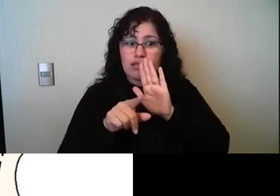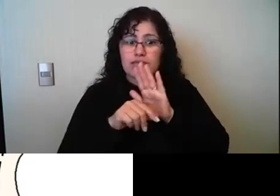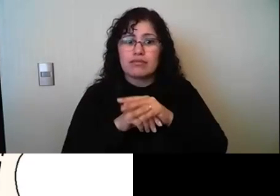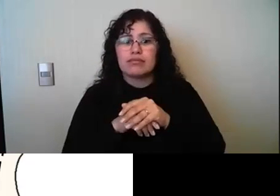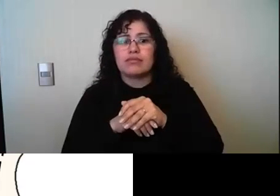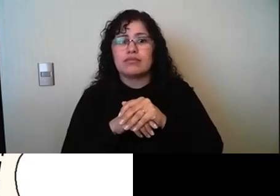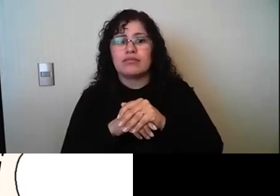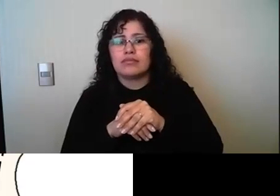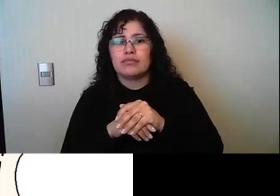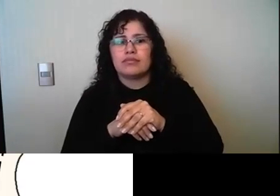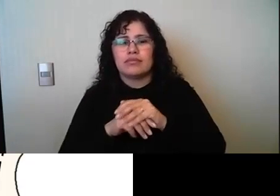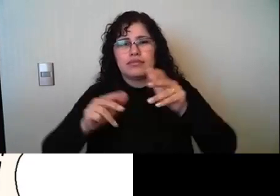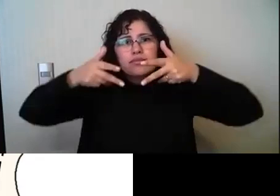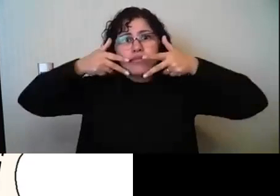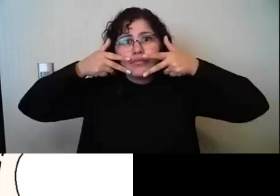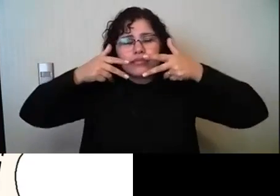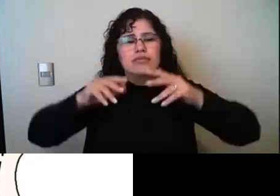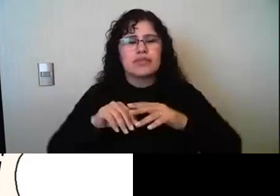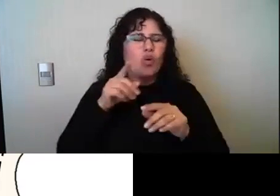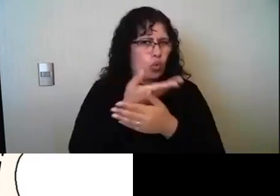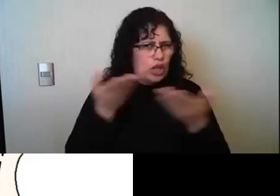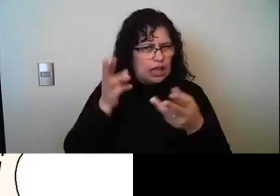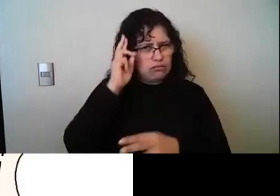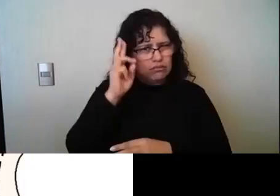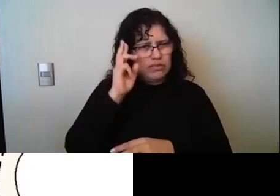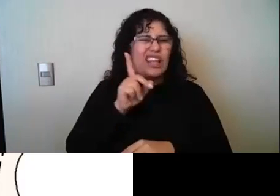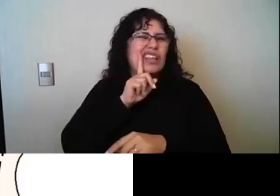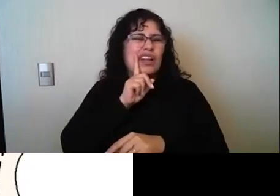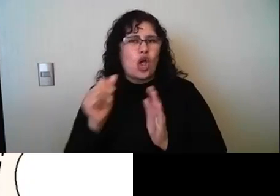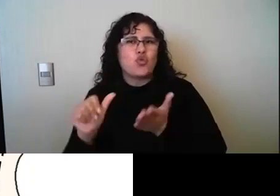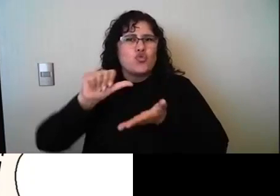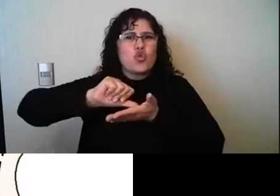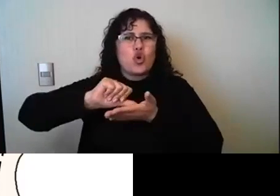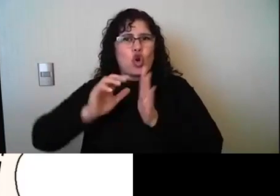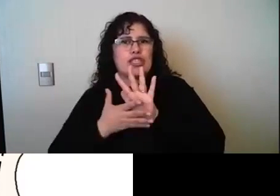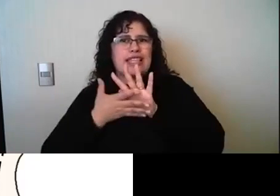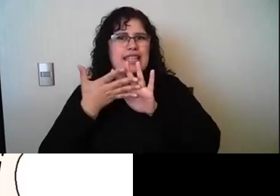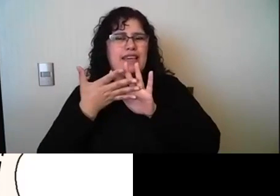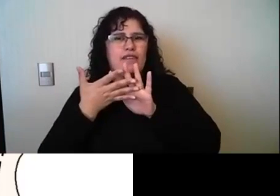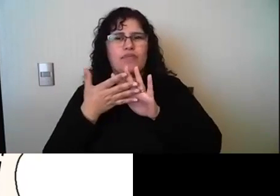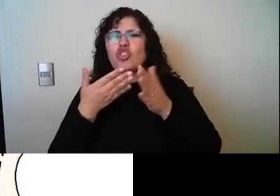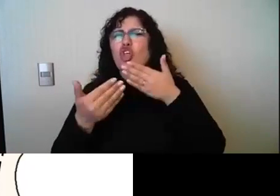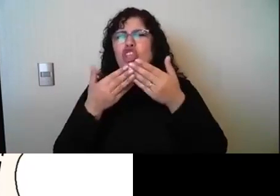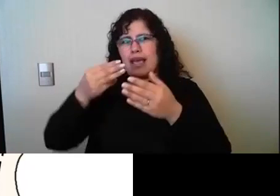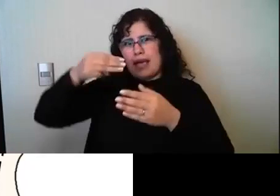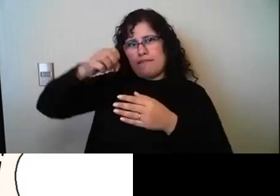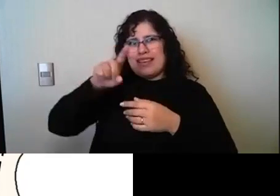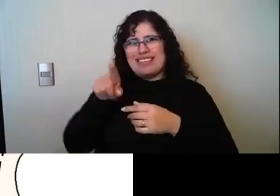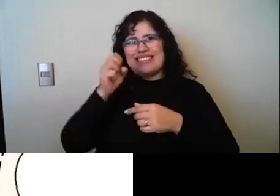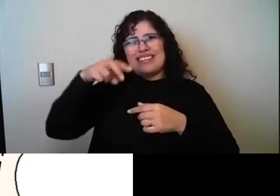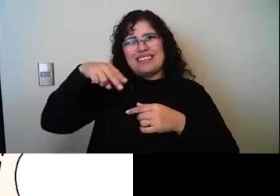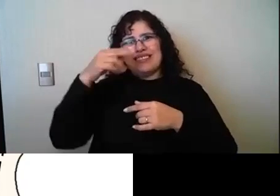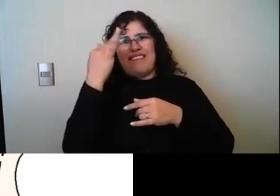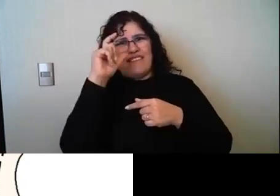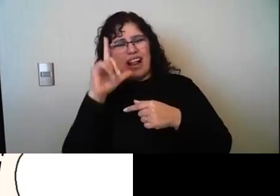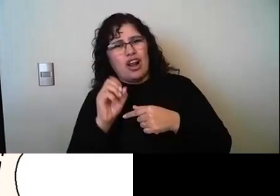El nervio trigémino, tienen que recordar que tenía un núcleo sensitivo que abarcaba desde el mesencéfalo hasta la médula espinal y se subdividía en